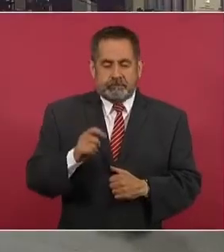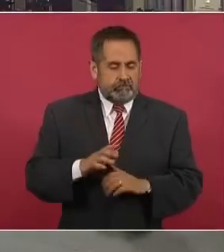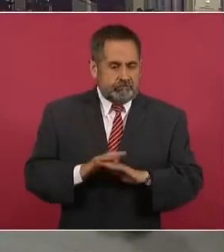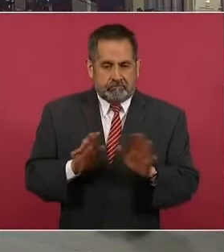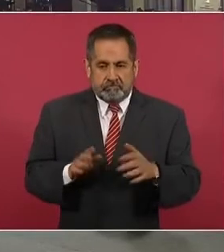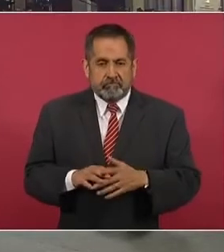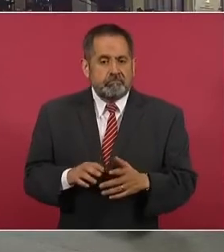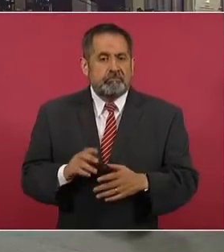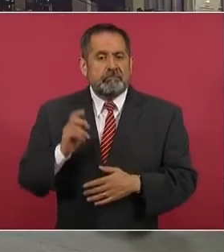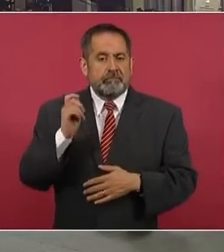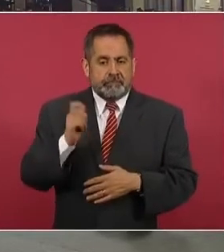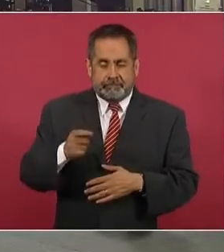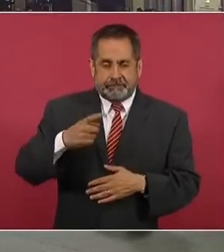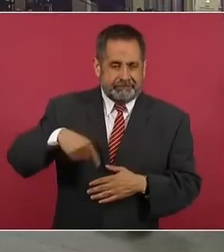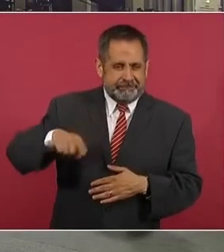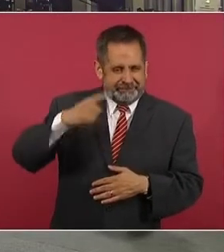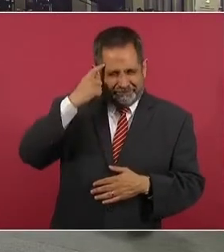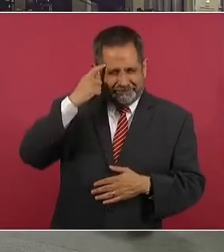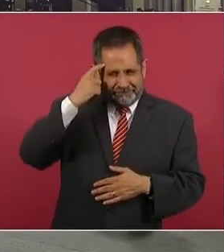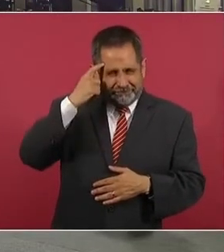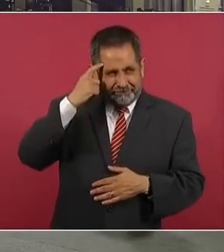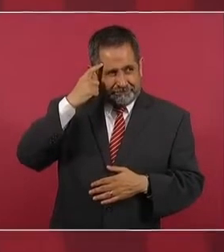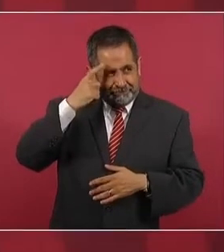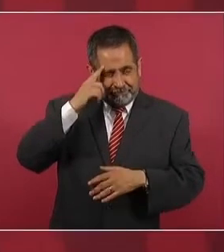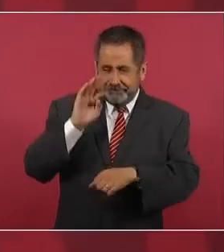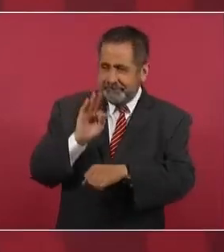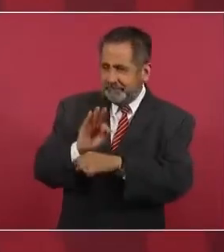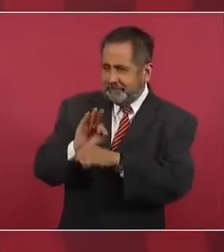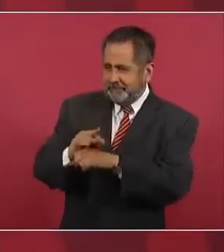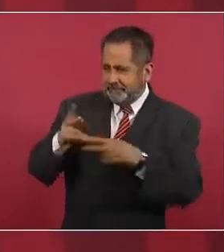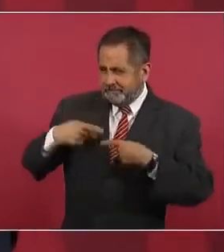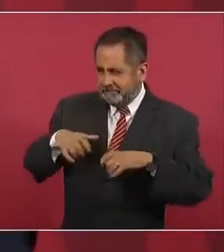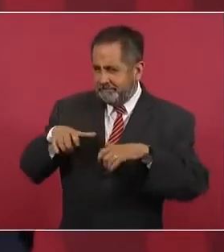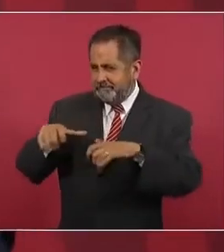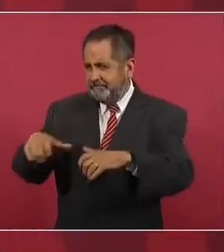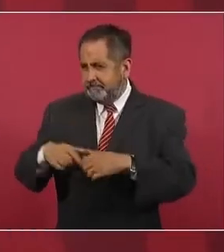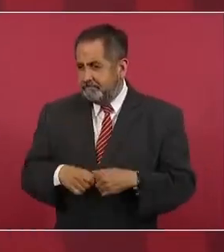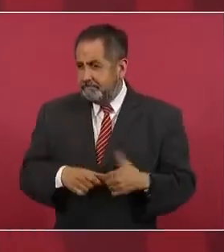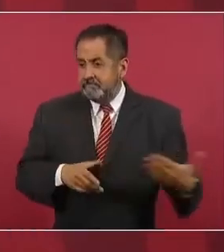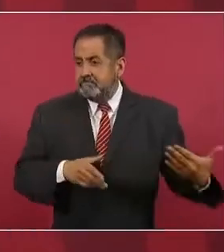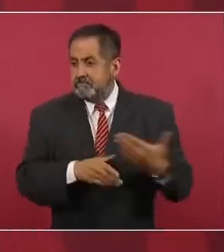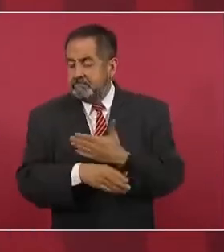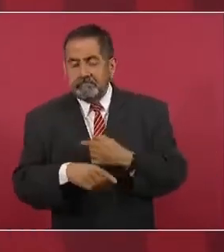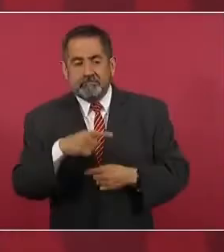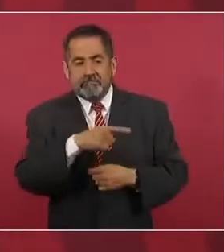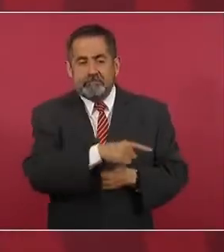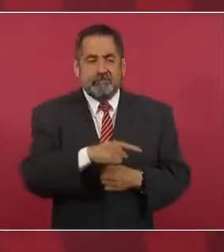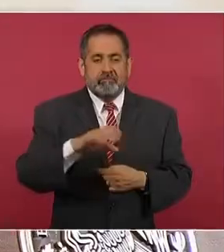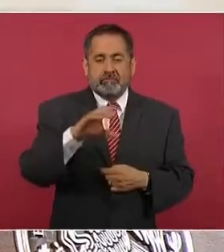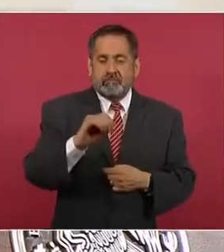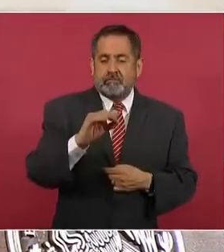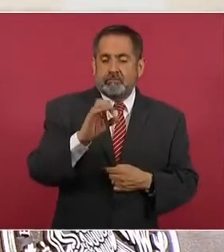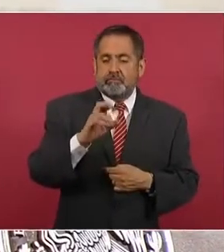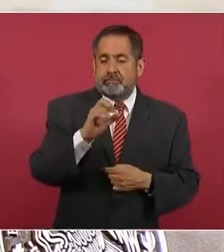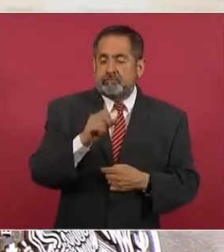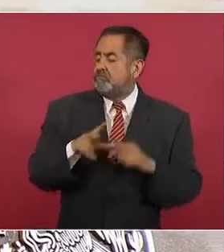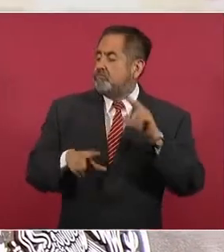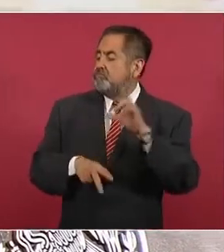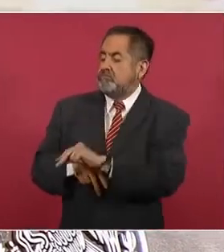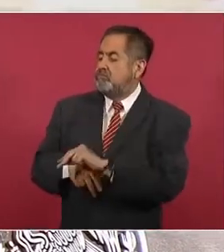cualquier decisión que se tomaba en beneficio del pueblo, salía este Instituto de la Competencia a